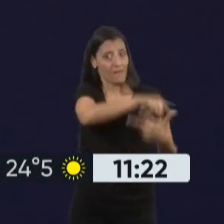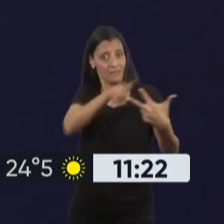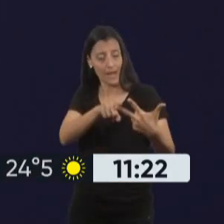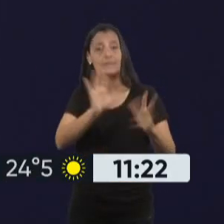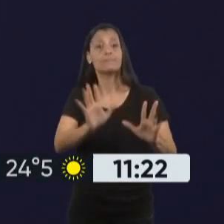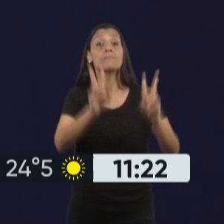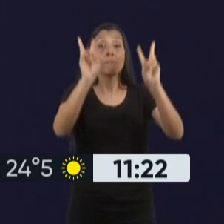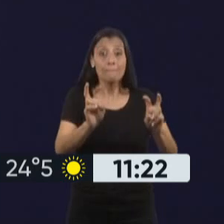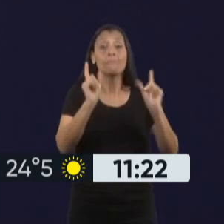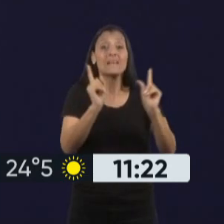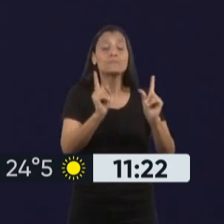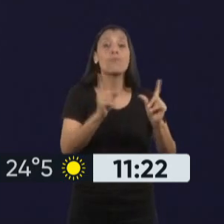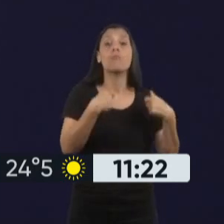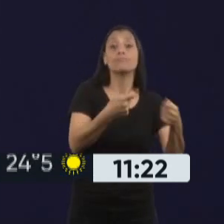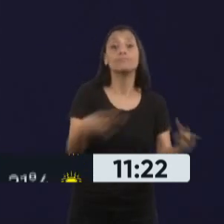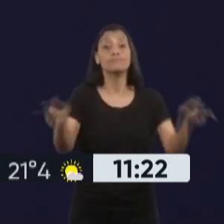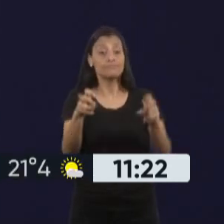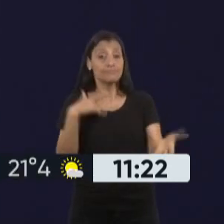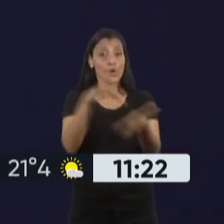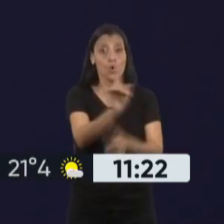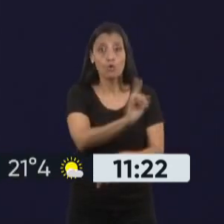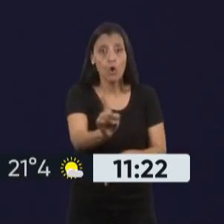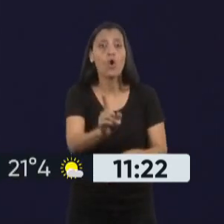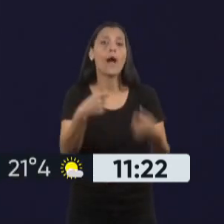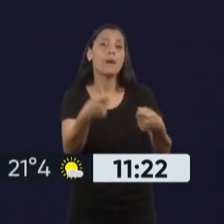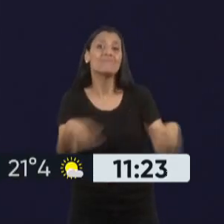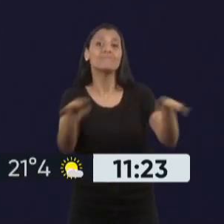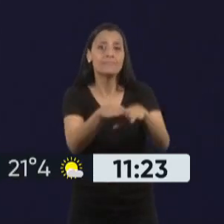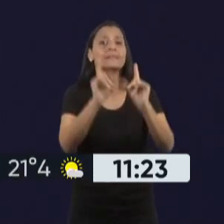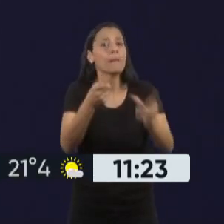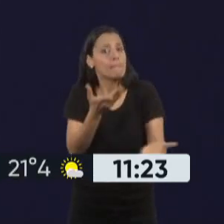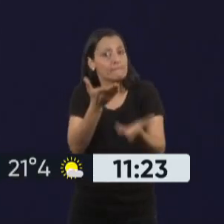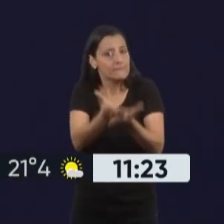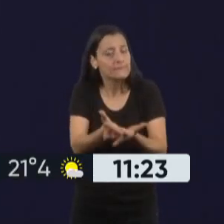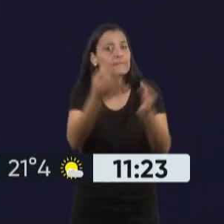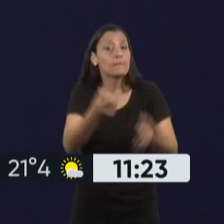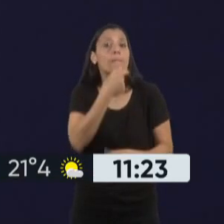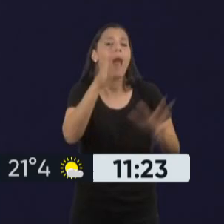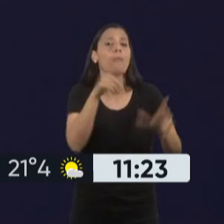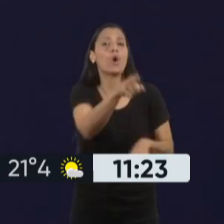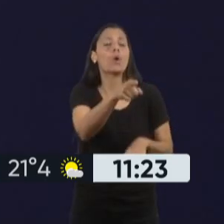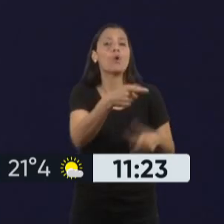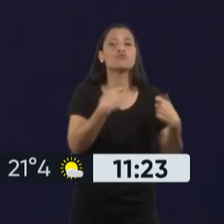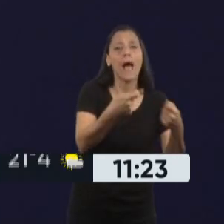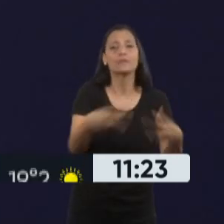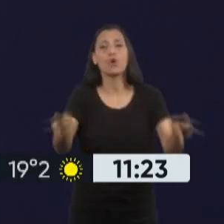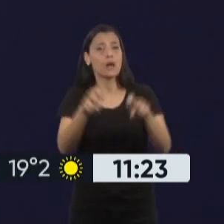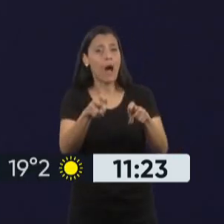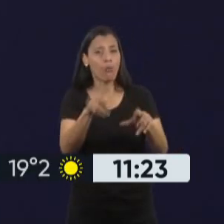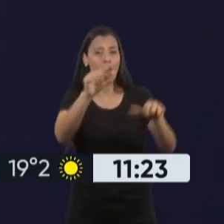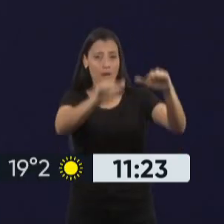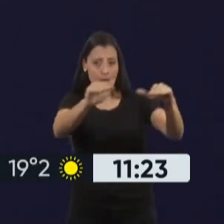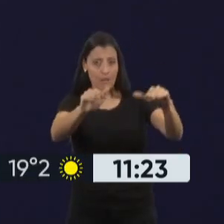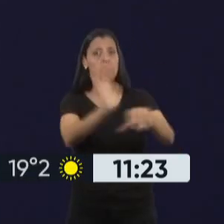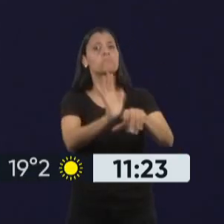equilibrio fiscal, también apelamos a la eficiencia fiscal. Vos podés tener equilibrio fiscal, por ejemplo, podés